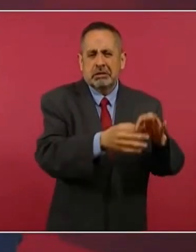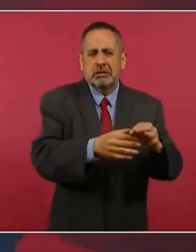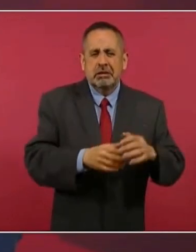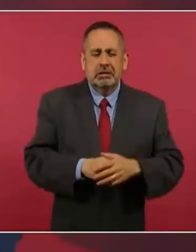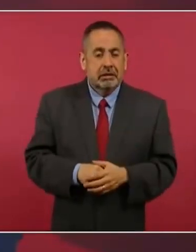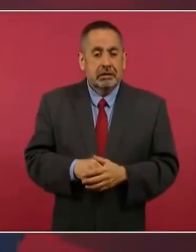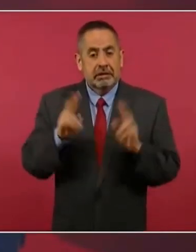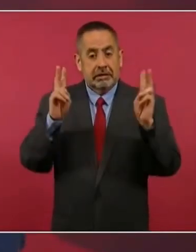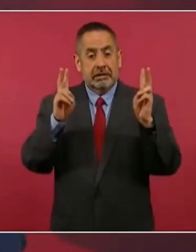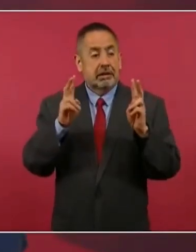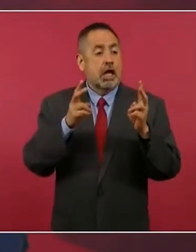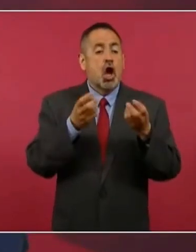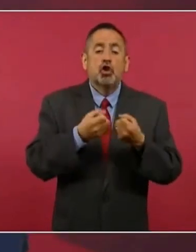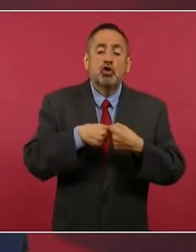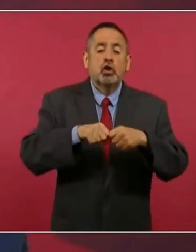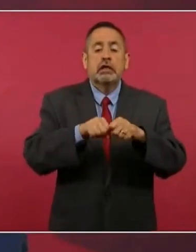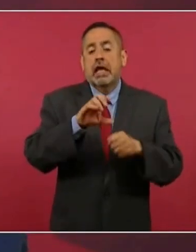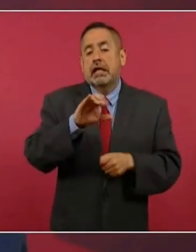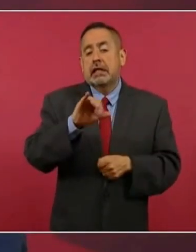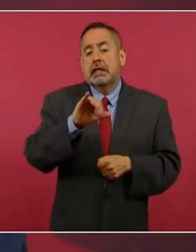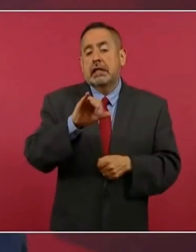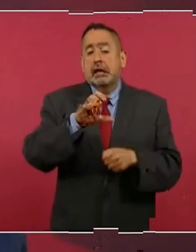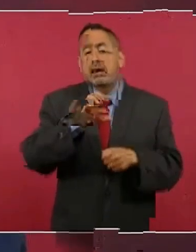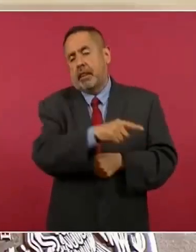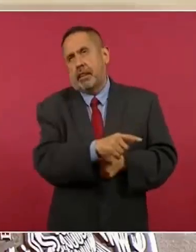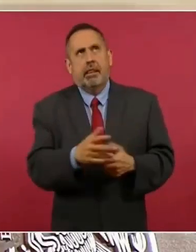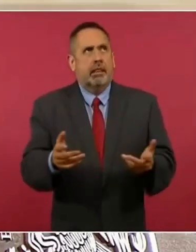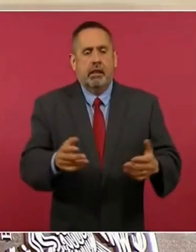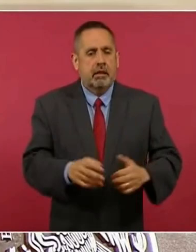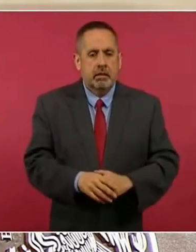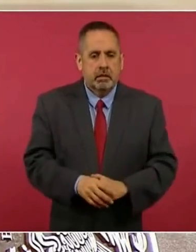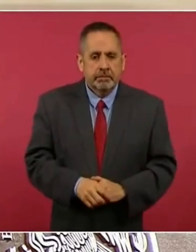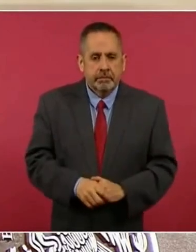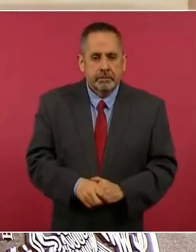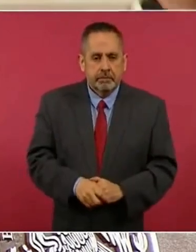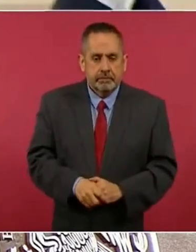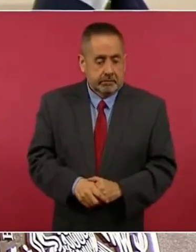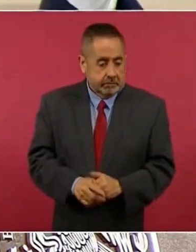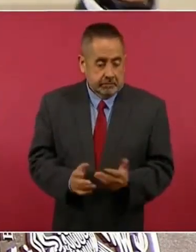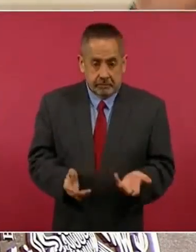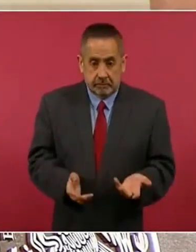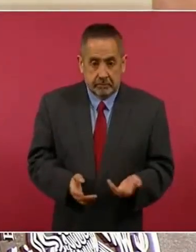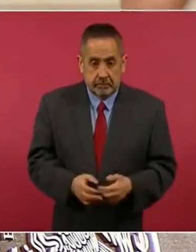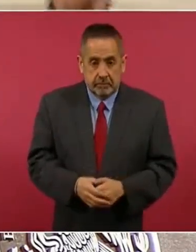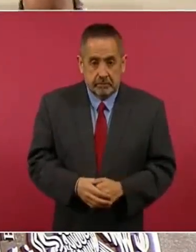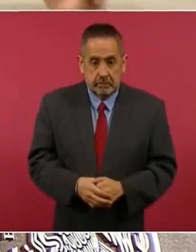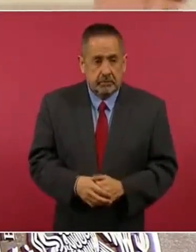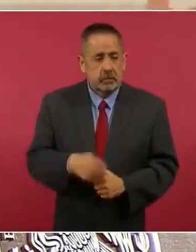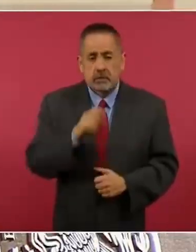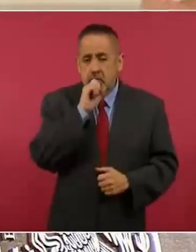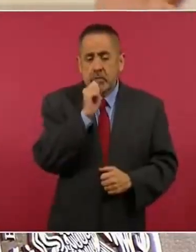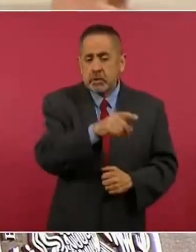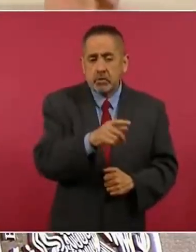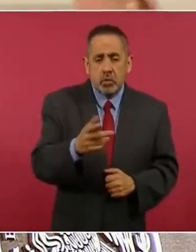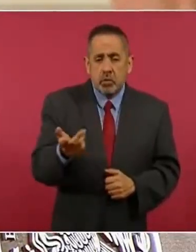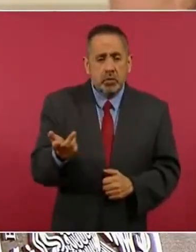de la llamada sociedad civil. ¿Sí? Pues lo mismo,